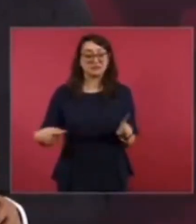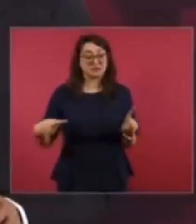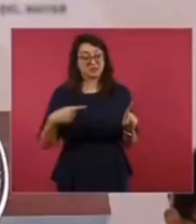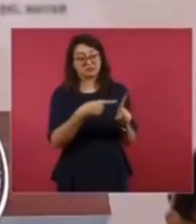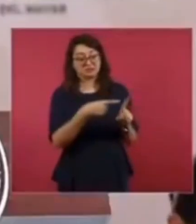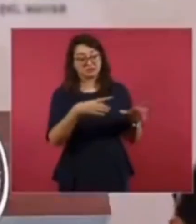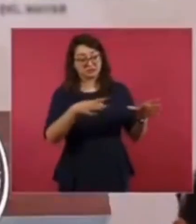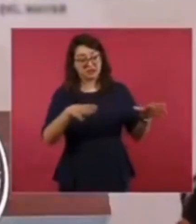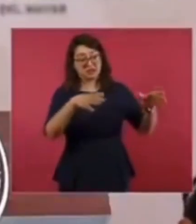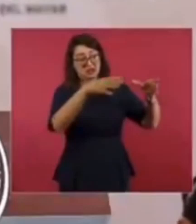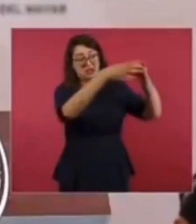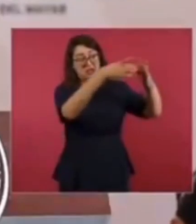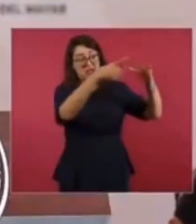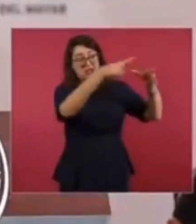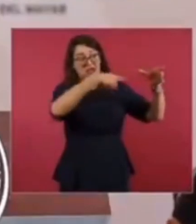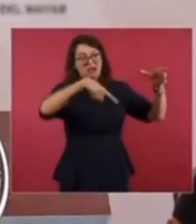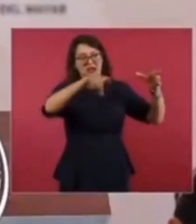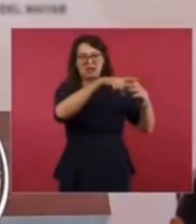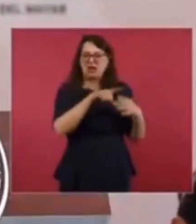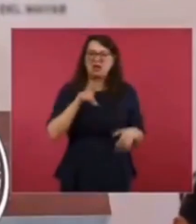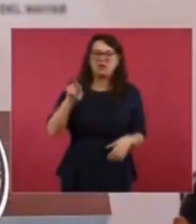narcotraficante.